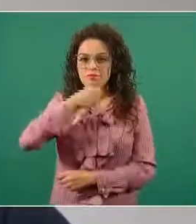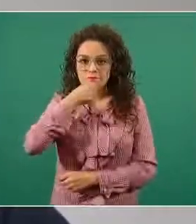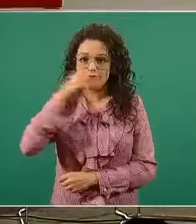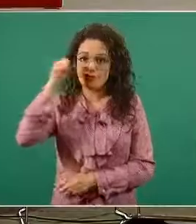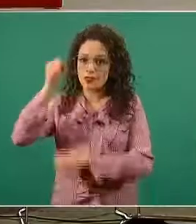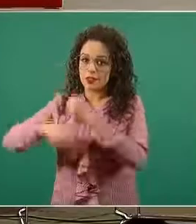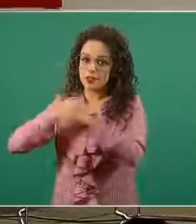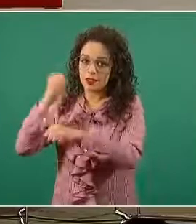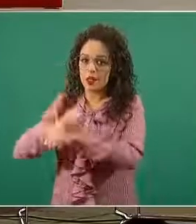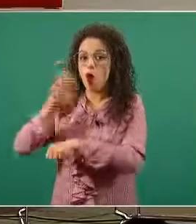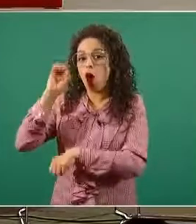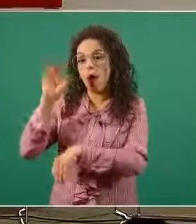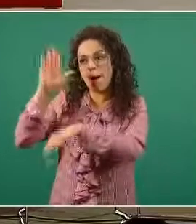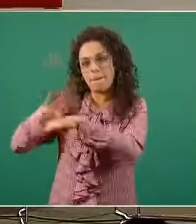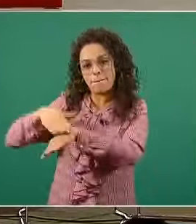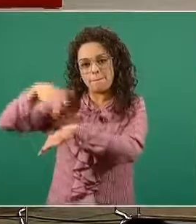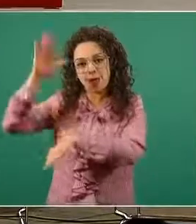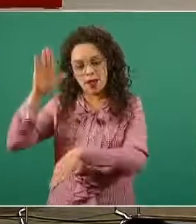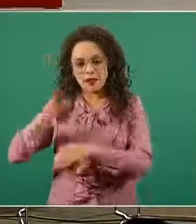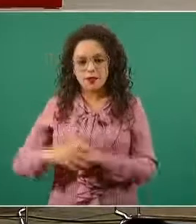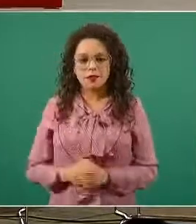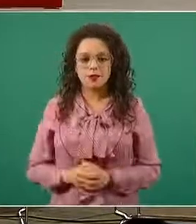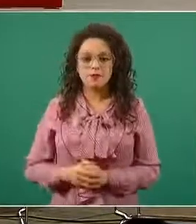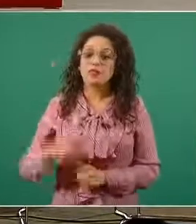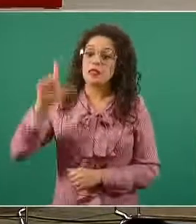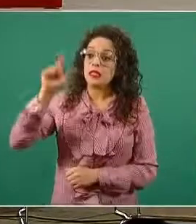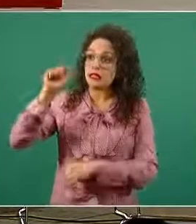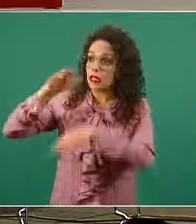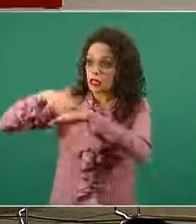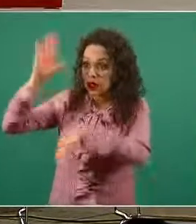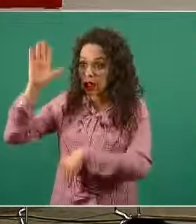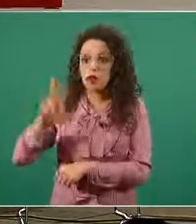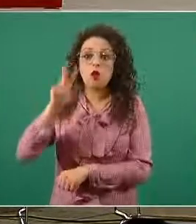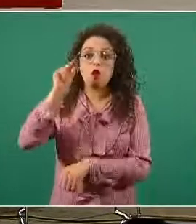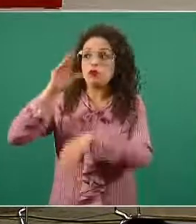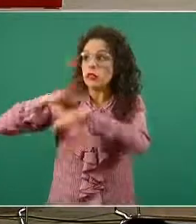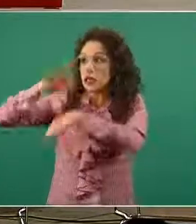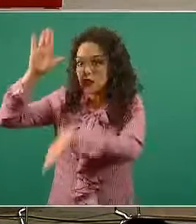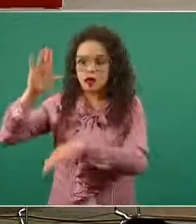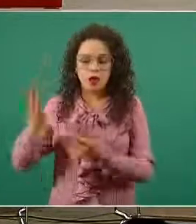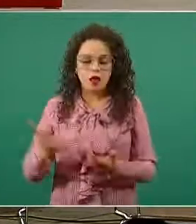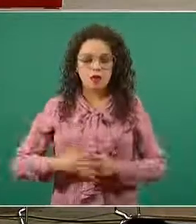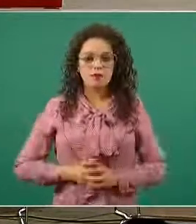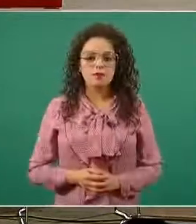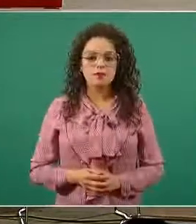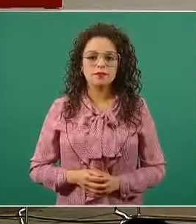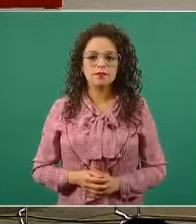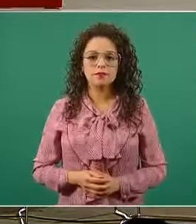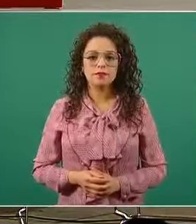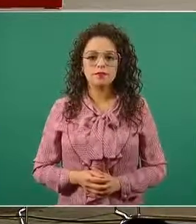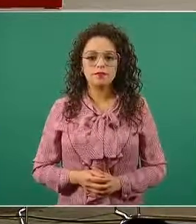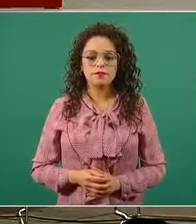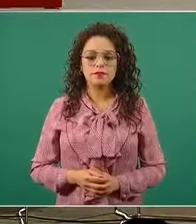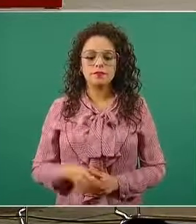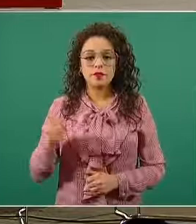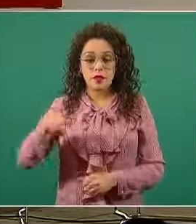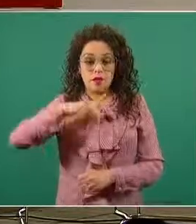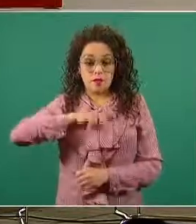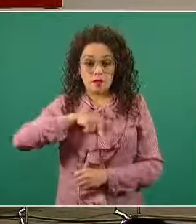en la medida que además esta edad va subiendo, mayores de 70, mayores de 80, donde el